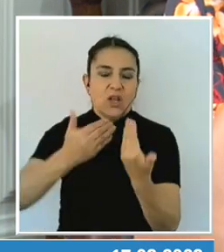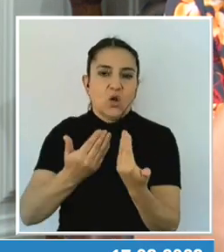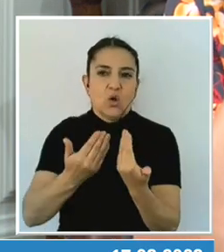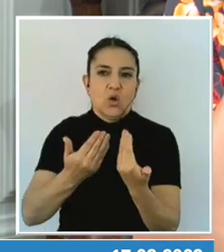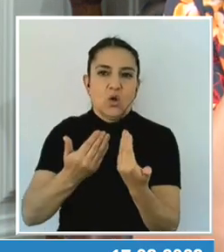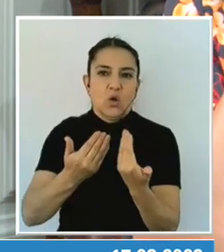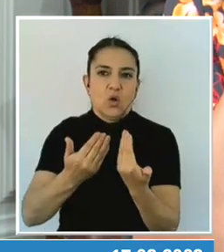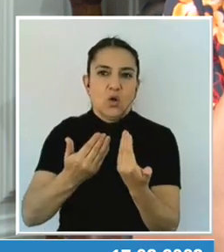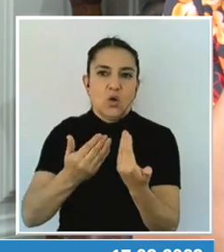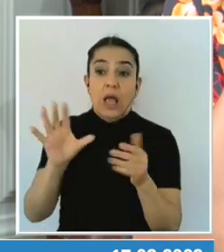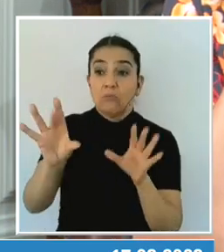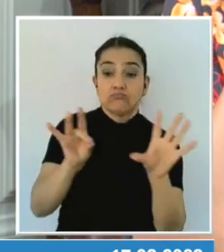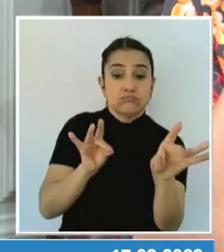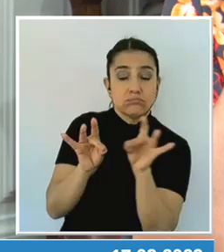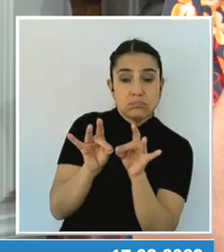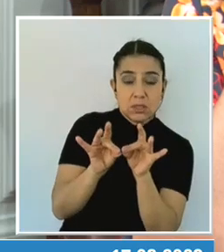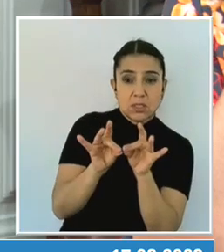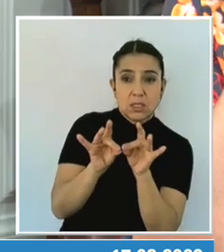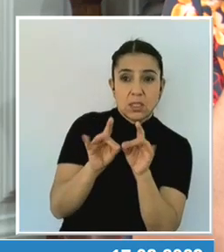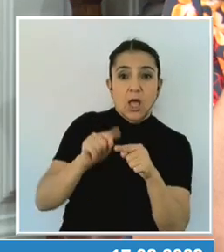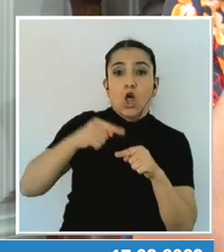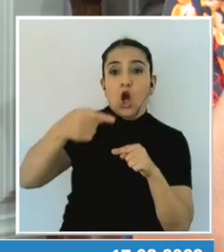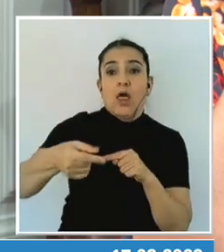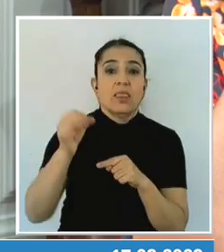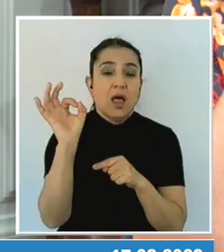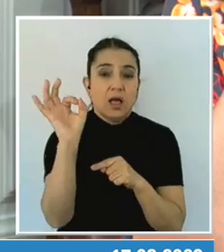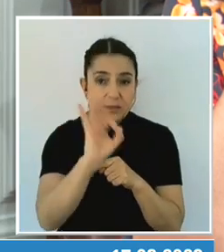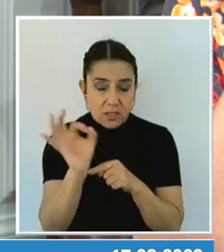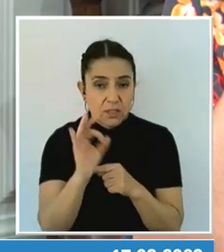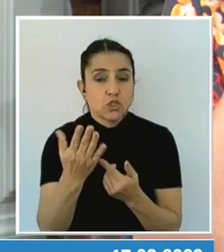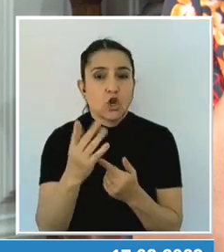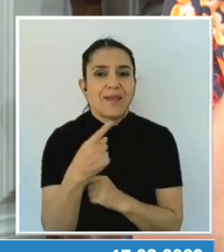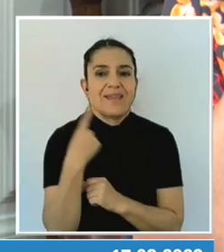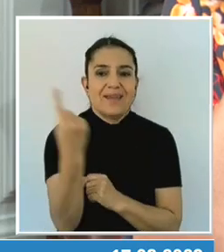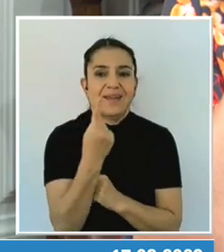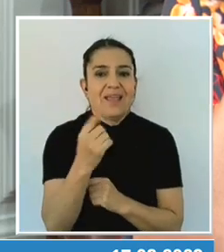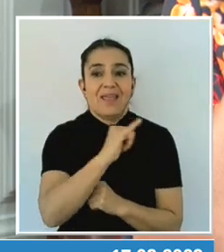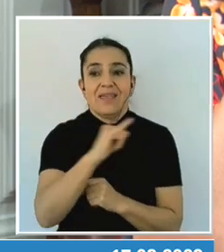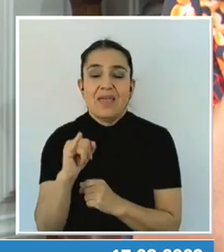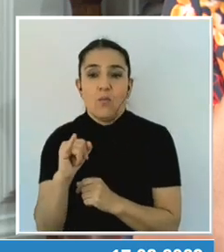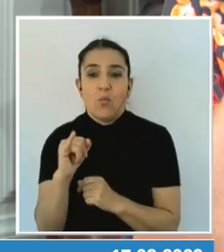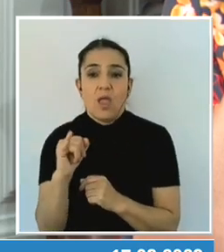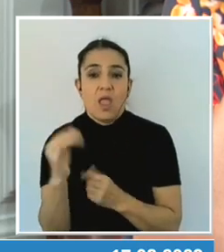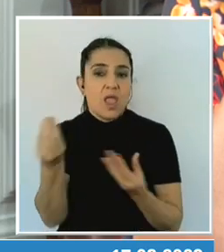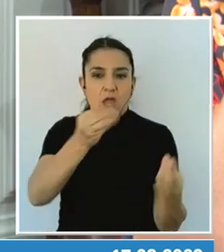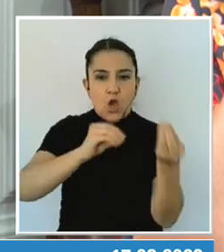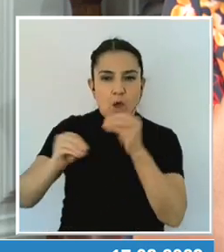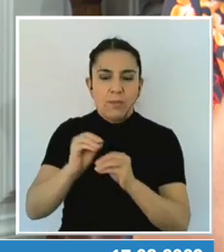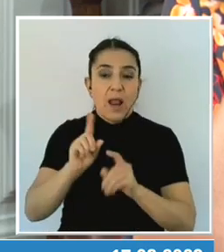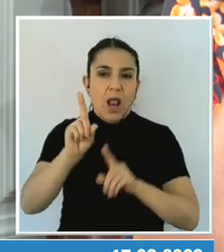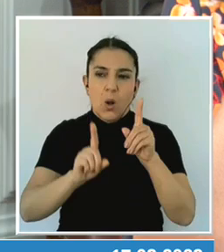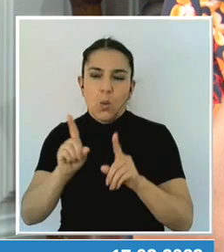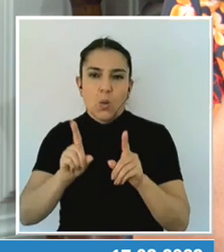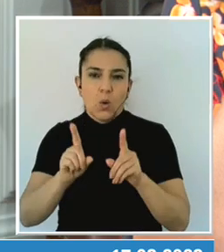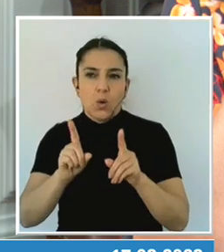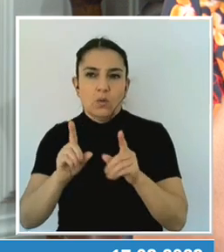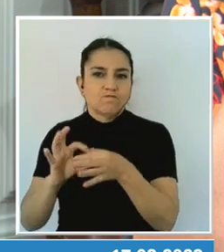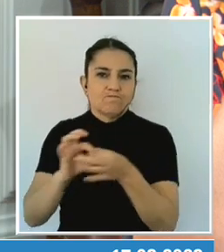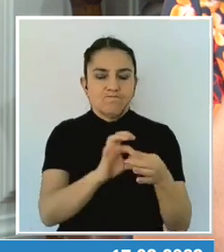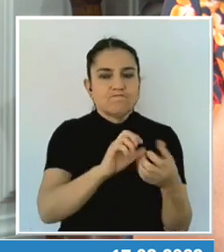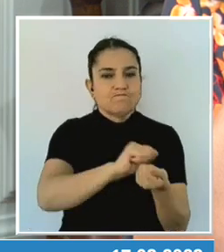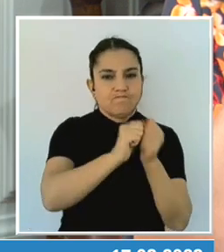mixta, una enunciación genérica y luego quizás incorporar algunas provisiones que materialicen, concreticen ese